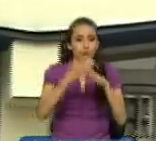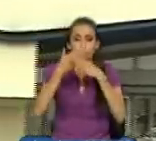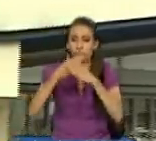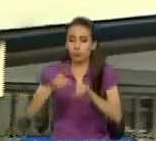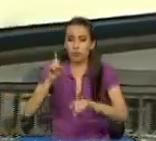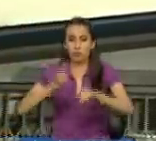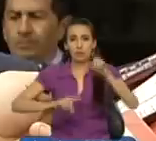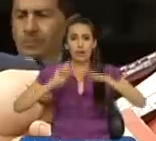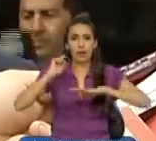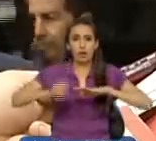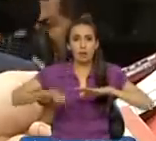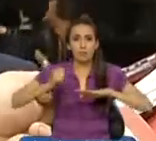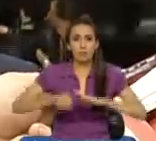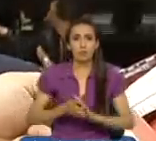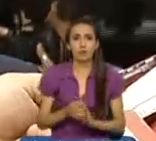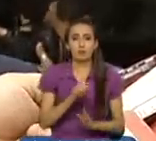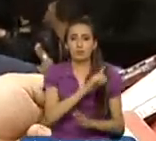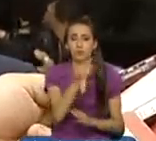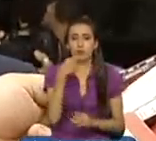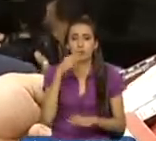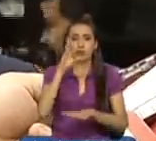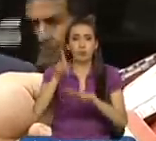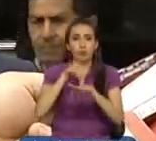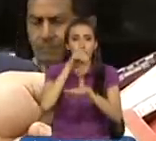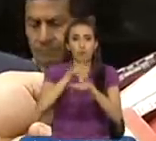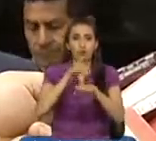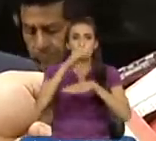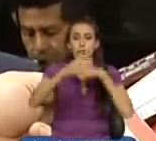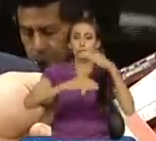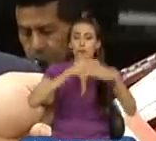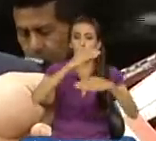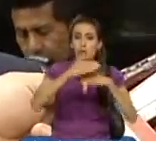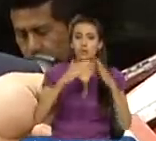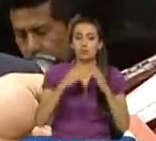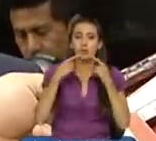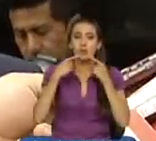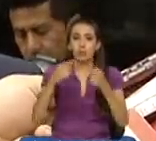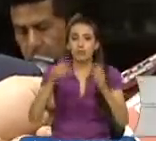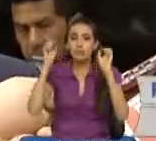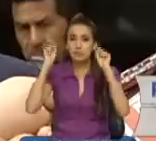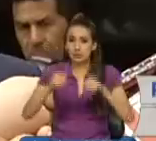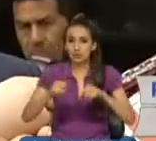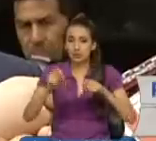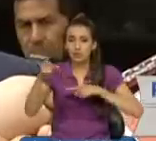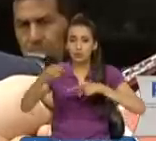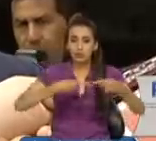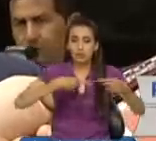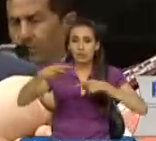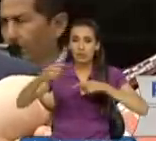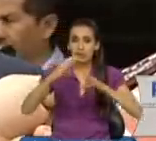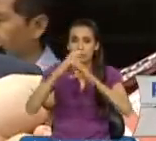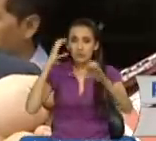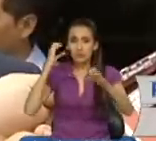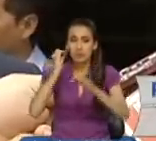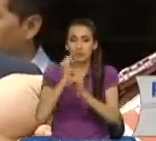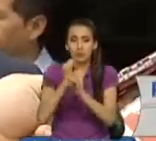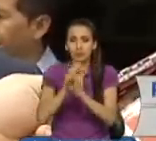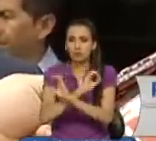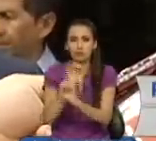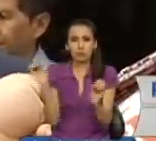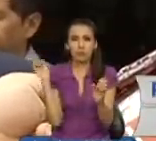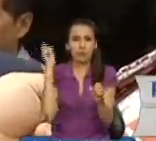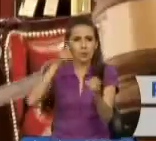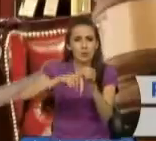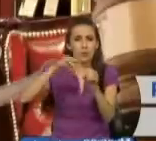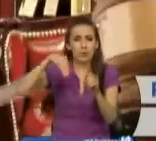del exfuncionario el director de Petro cuador decidió que todo el proceso precontractual y contractual sea en la gerencia de transporte por lo que el ingeniero calopa no tuvo ninguna